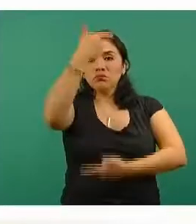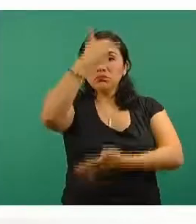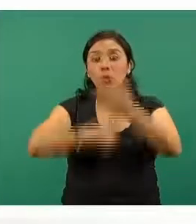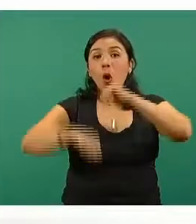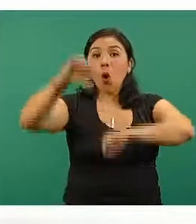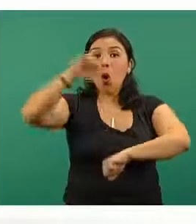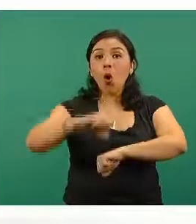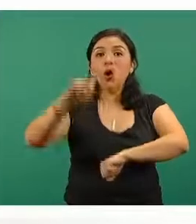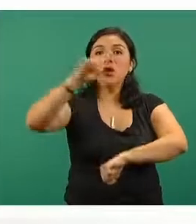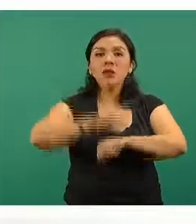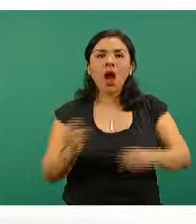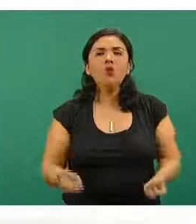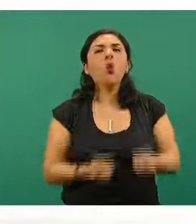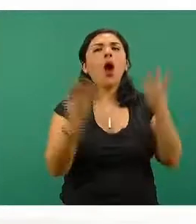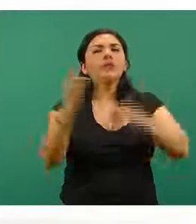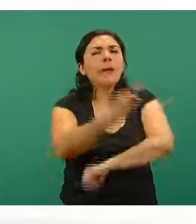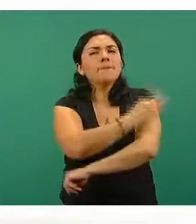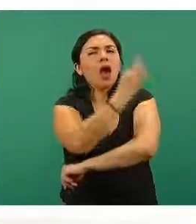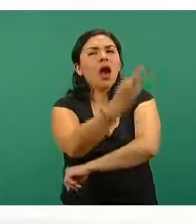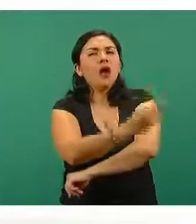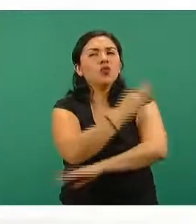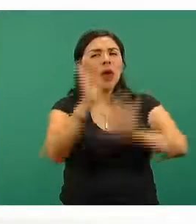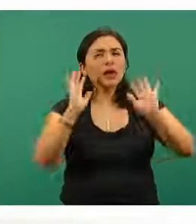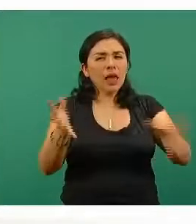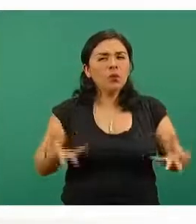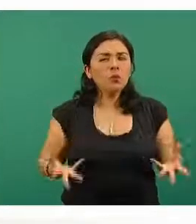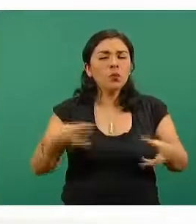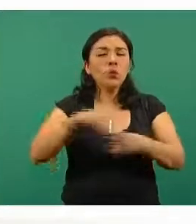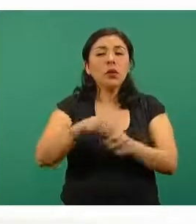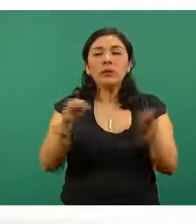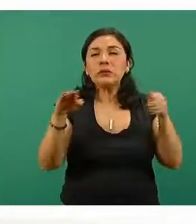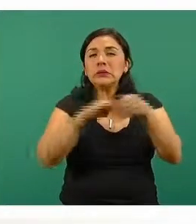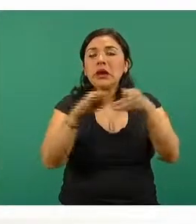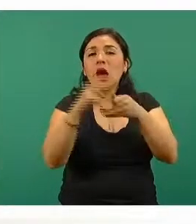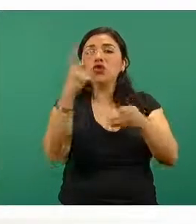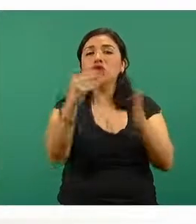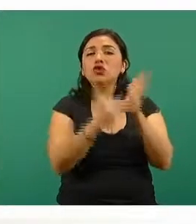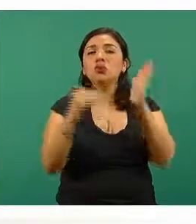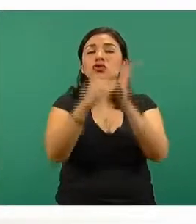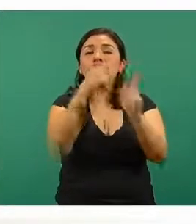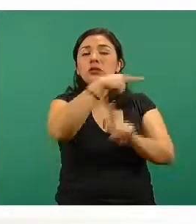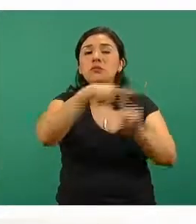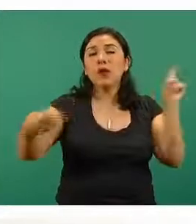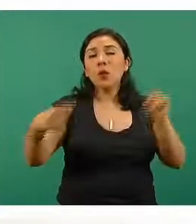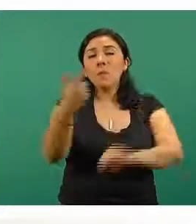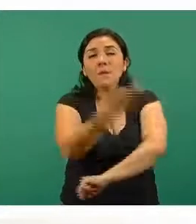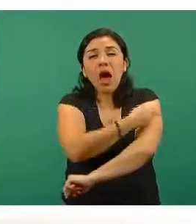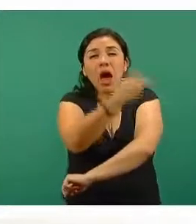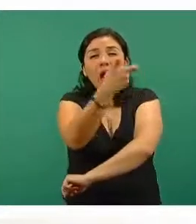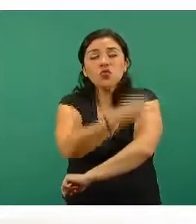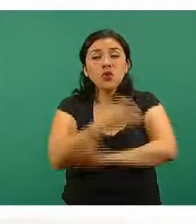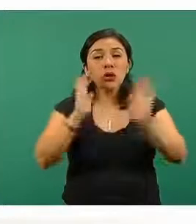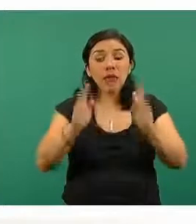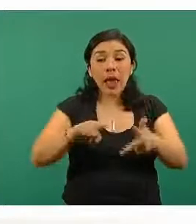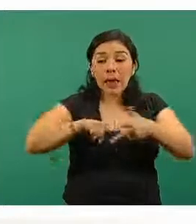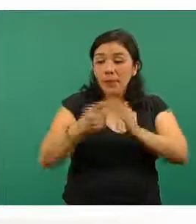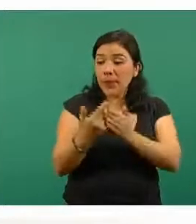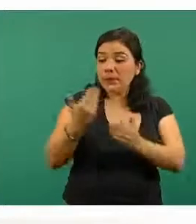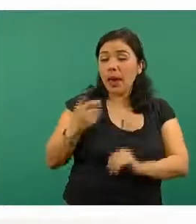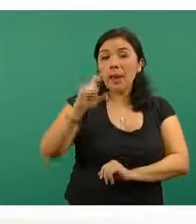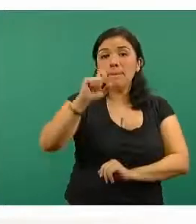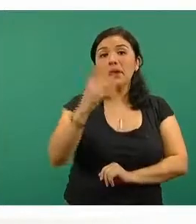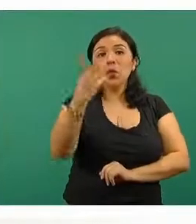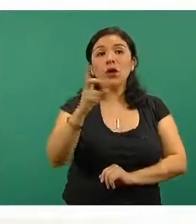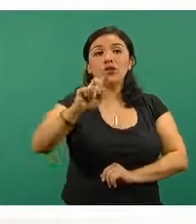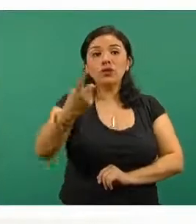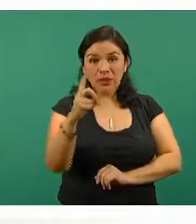hoy hemos llegado a casi 2,5 millones de dosis aplicadas desde el 24